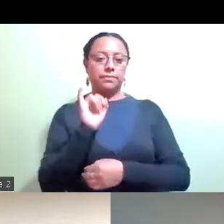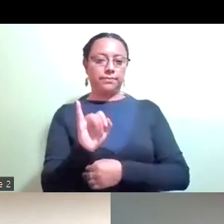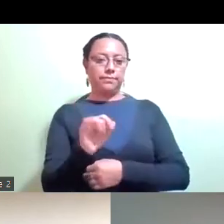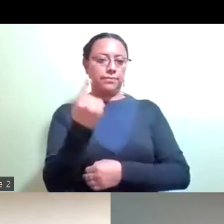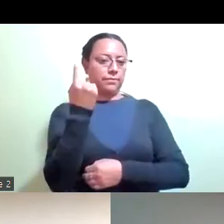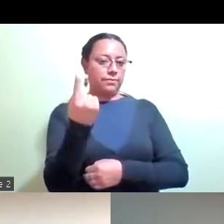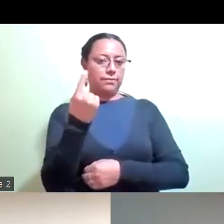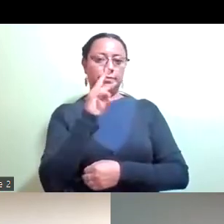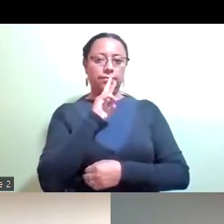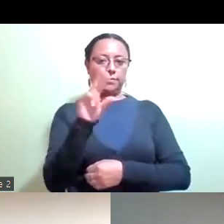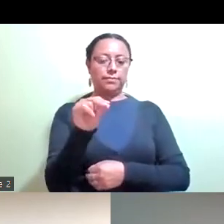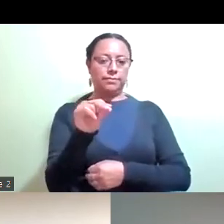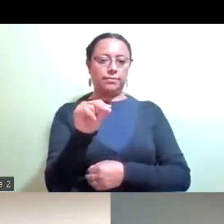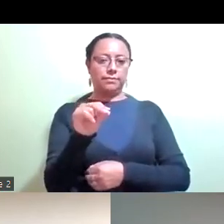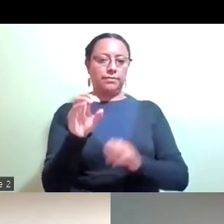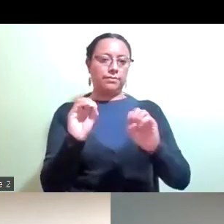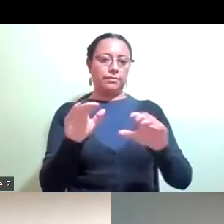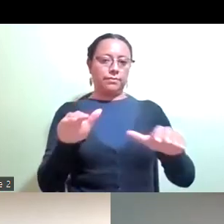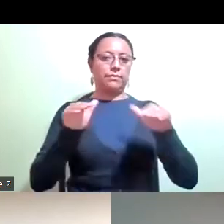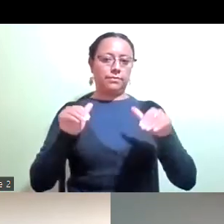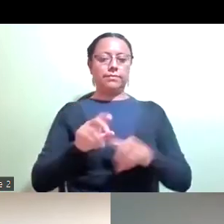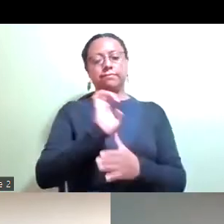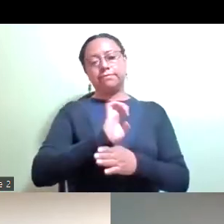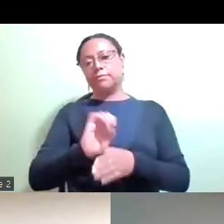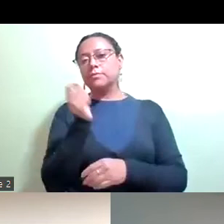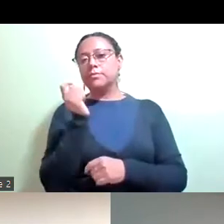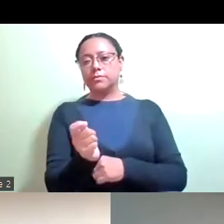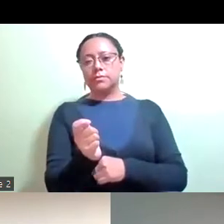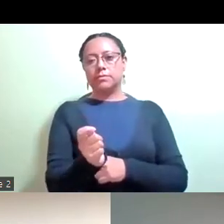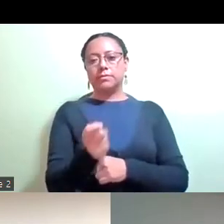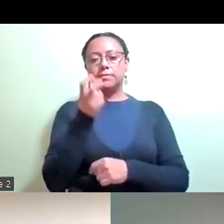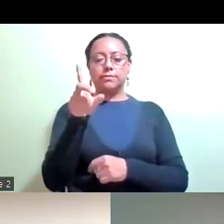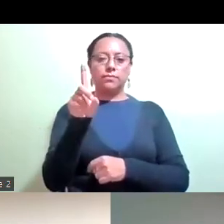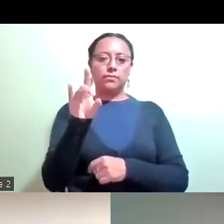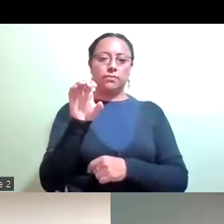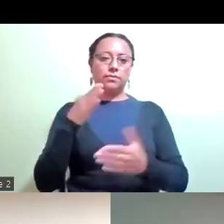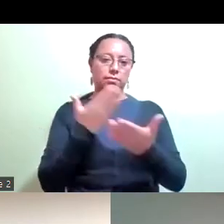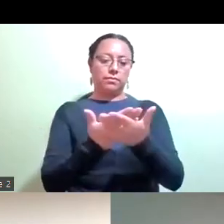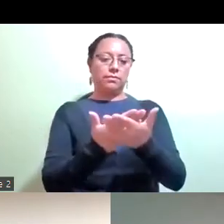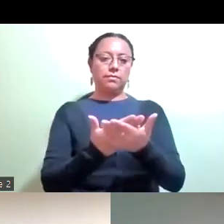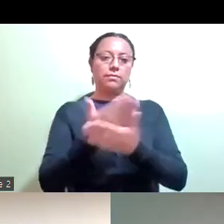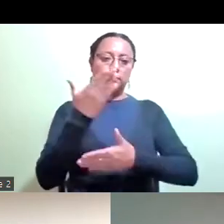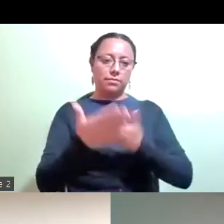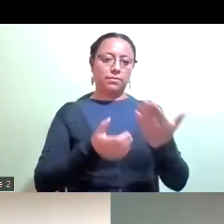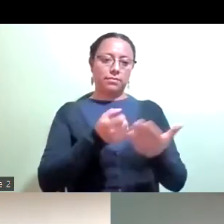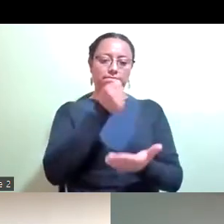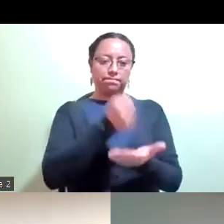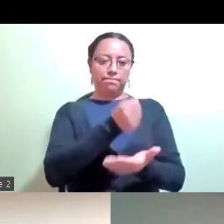en contra, 0 abstenciones. En consecuencia, se aprueba el dictamen de referencia.